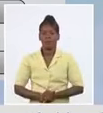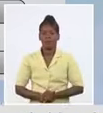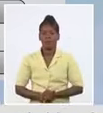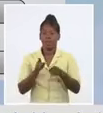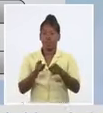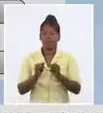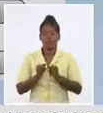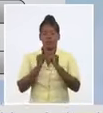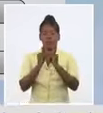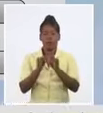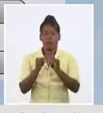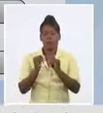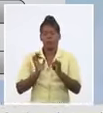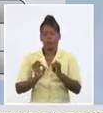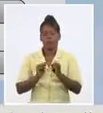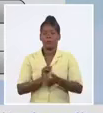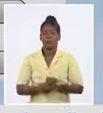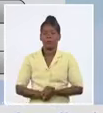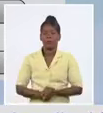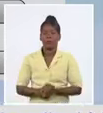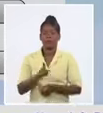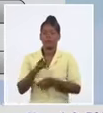que el 14,4%